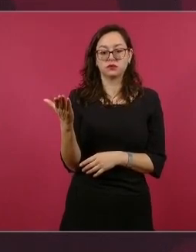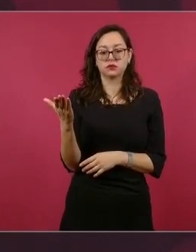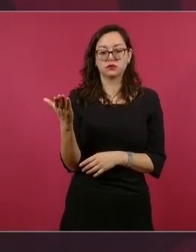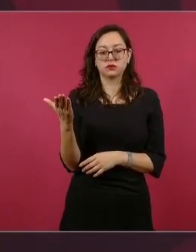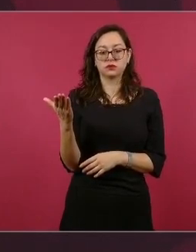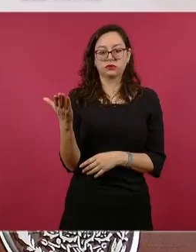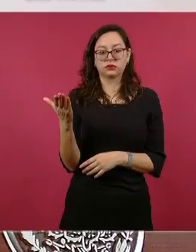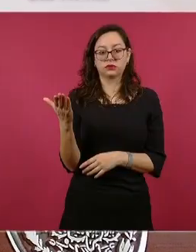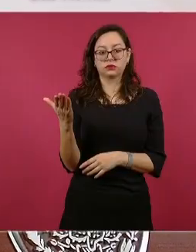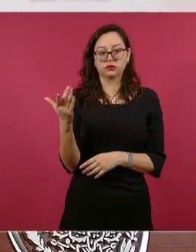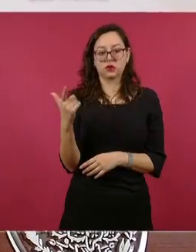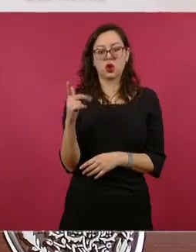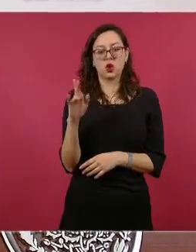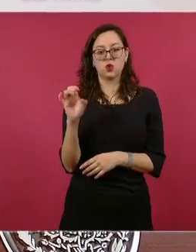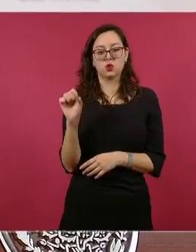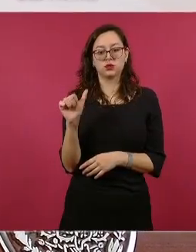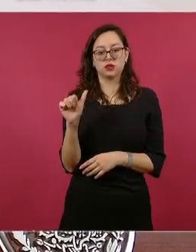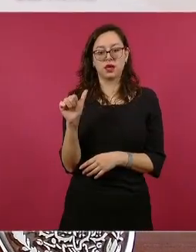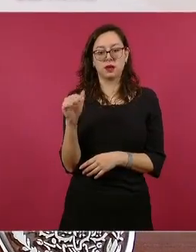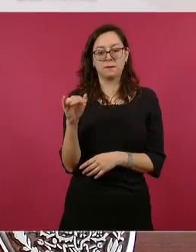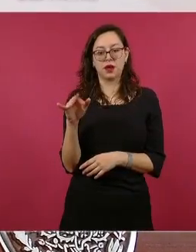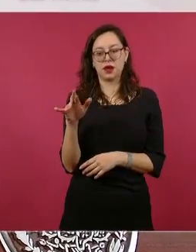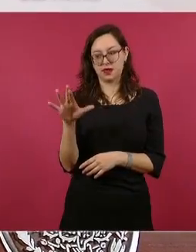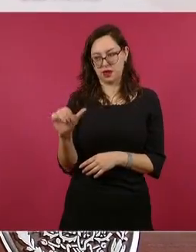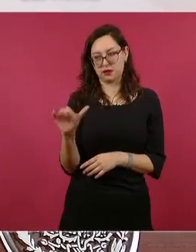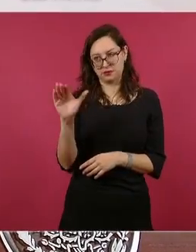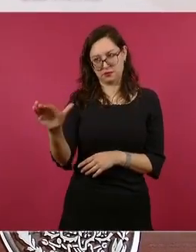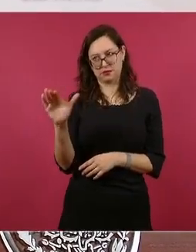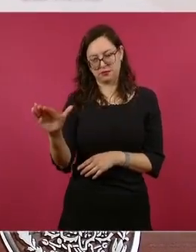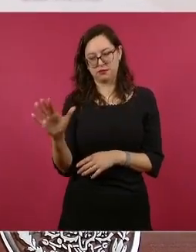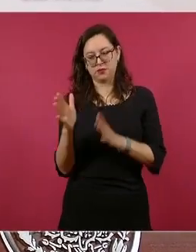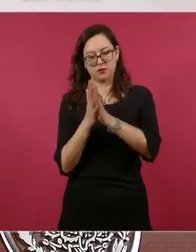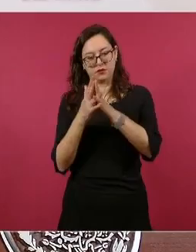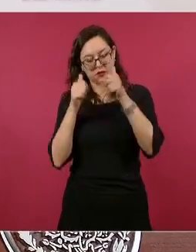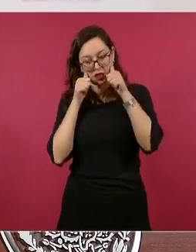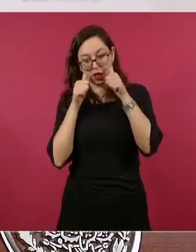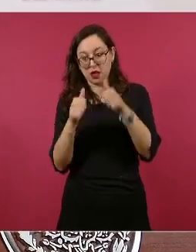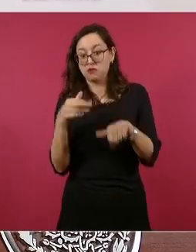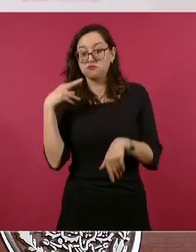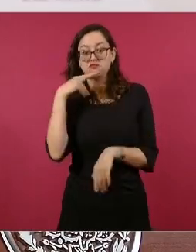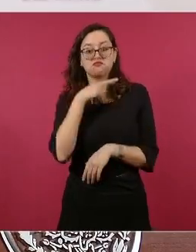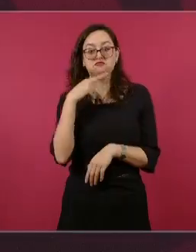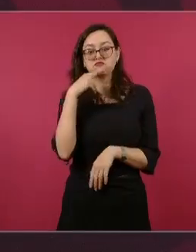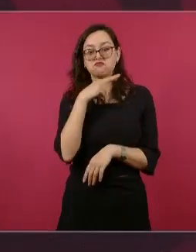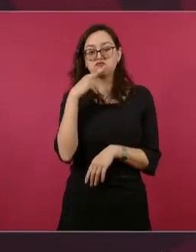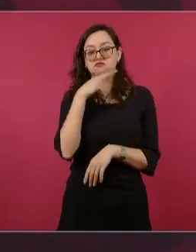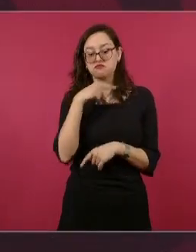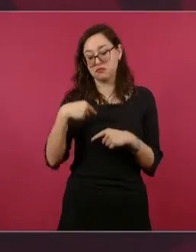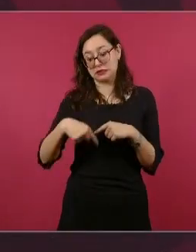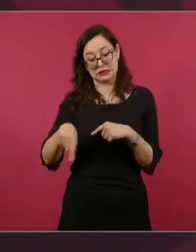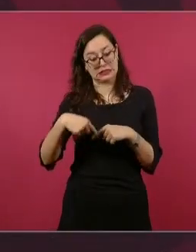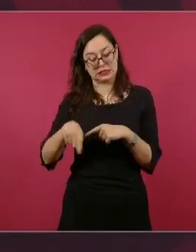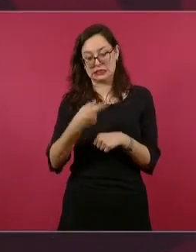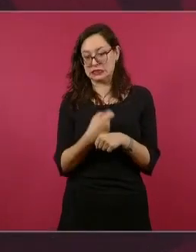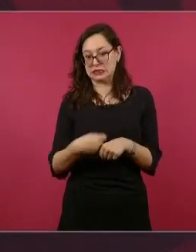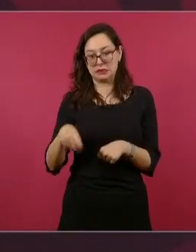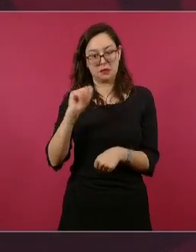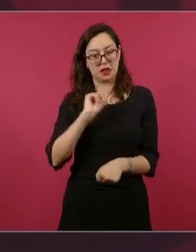a Luisa María que vea esto lo más pronto posible esta semana